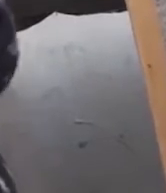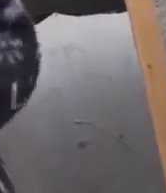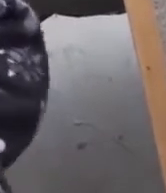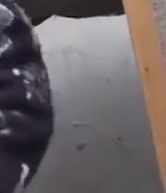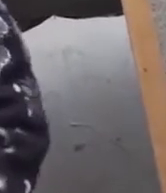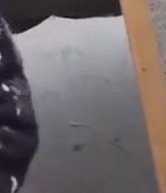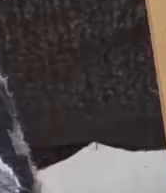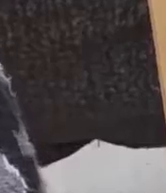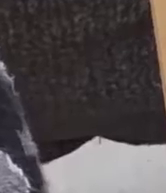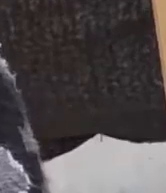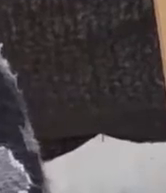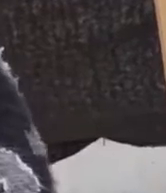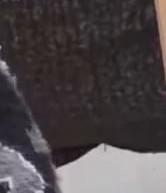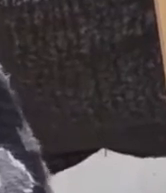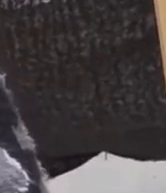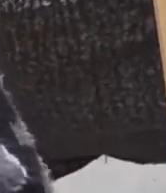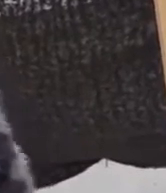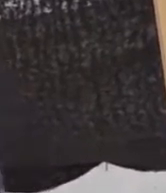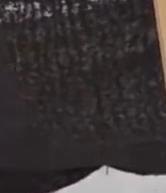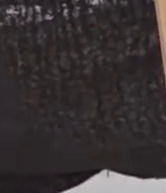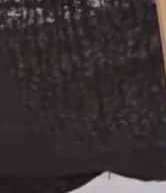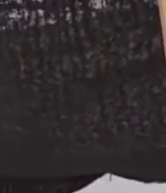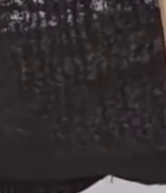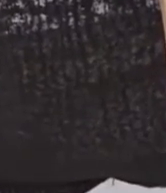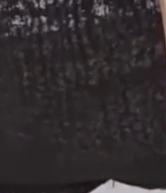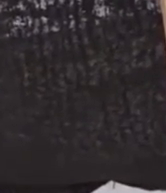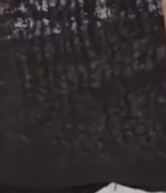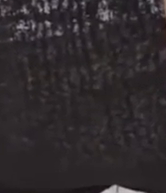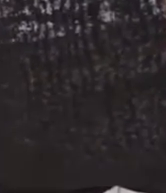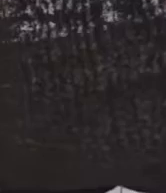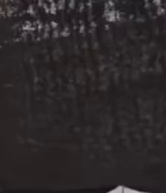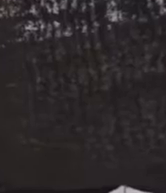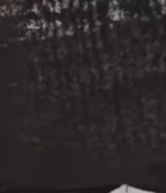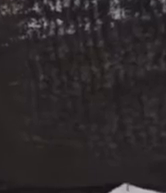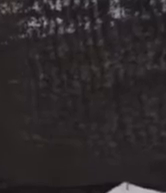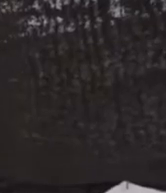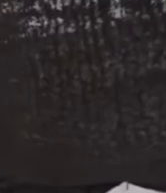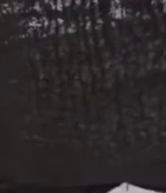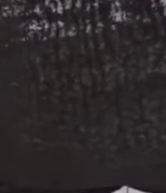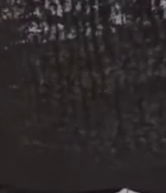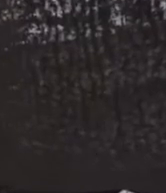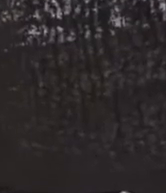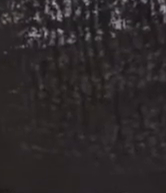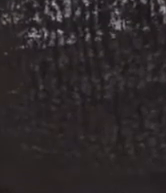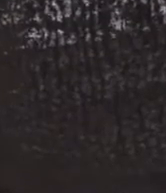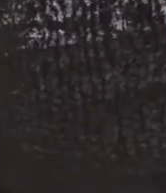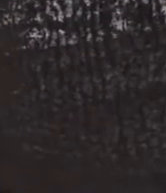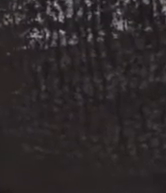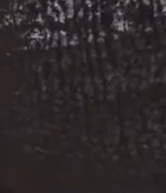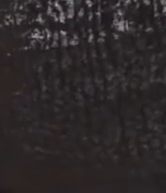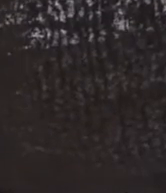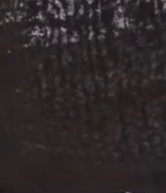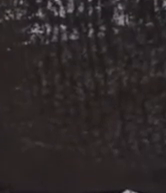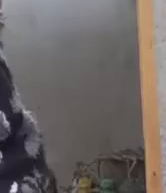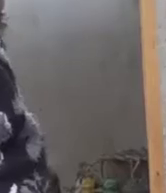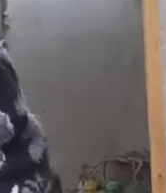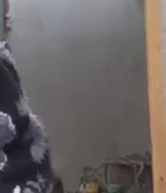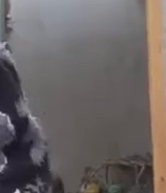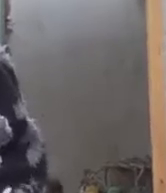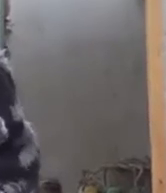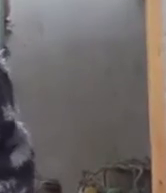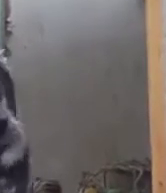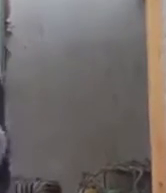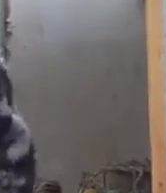grupo de voluntarias de la Oficina Comunal del Adulto Mayor, OCAM, decidieron llevar el calor a los hogares más necesitados, entregando